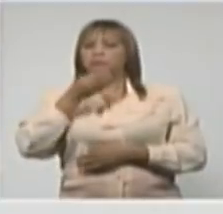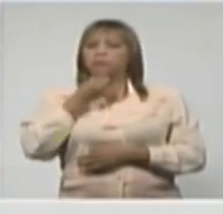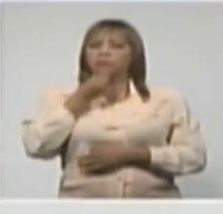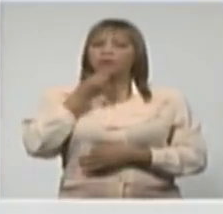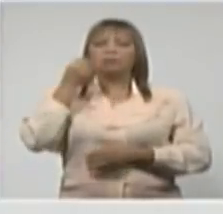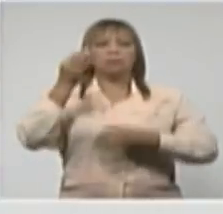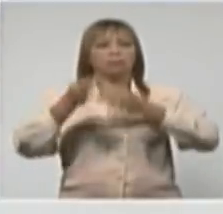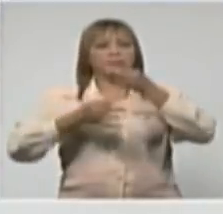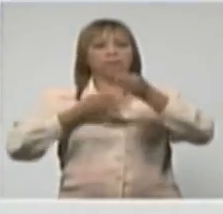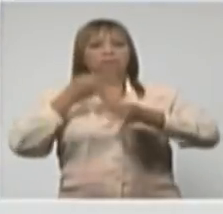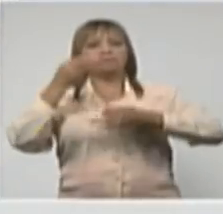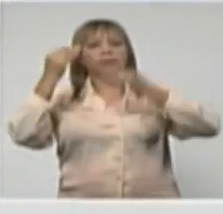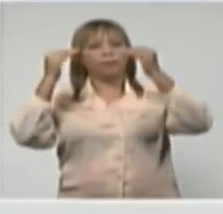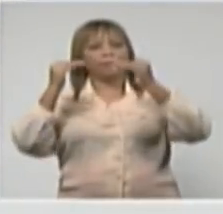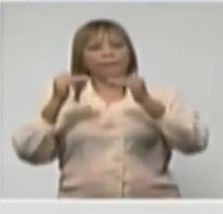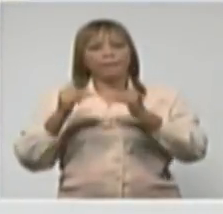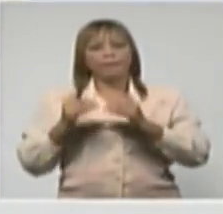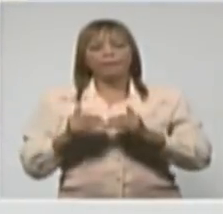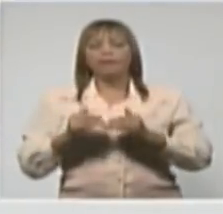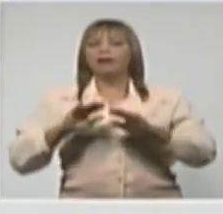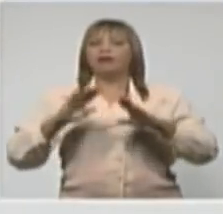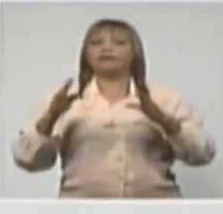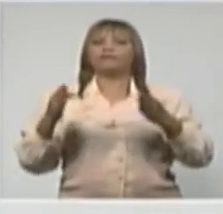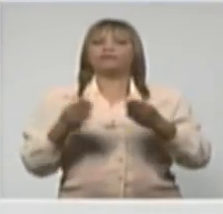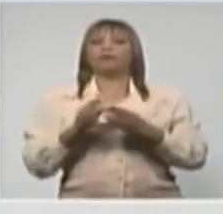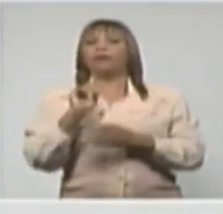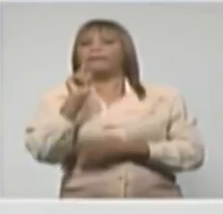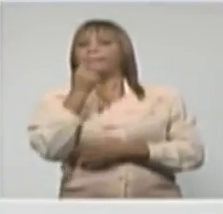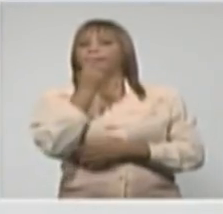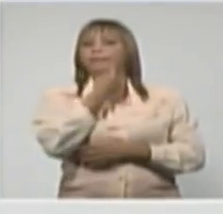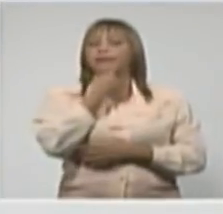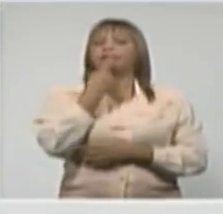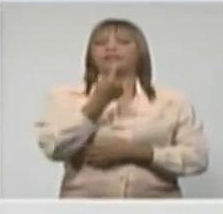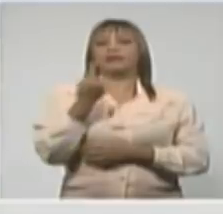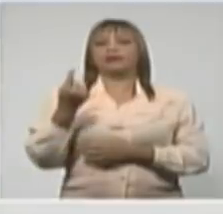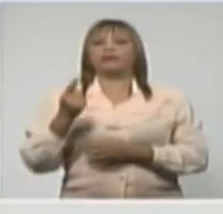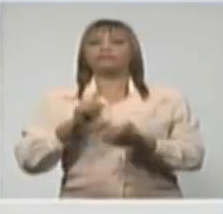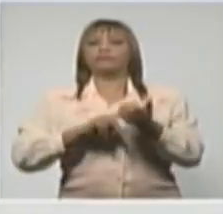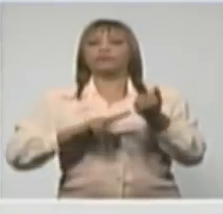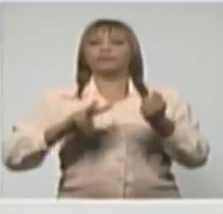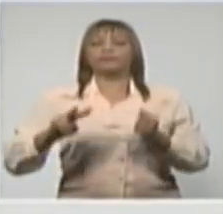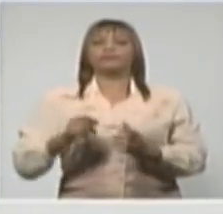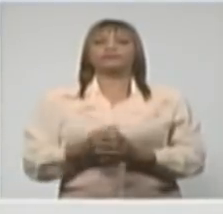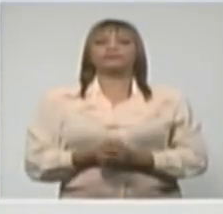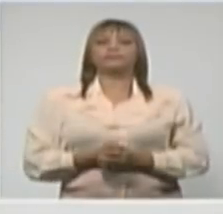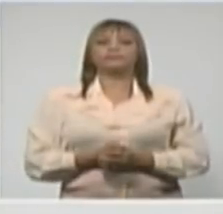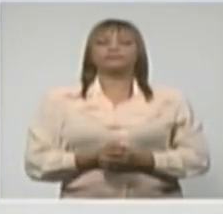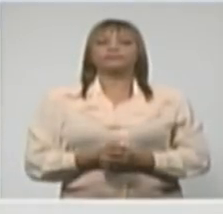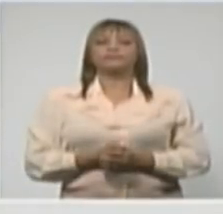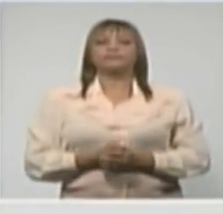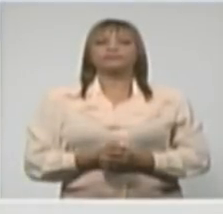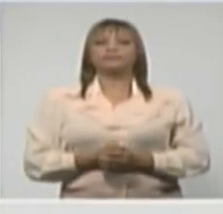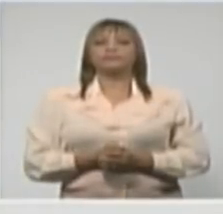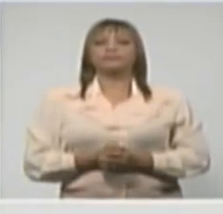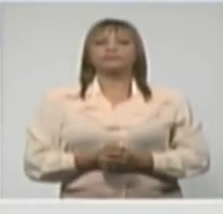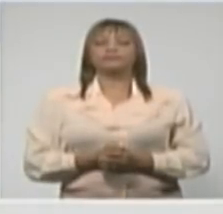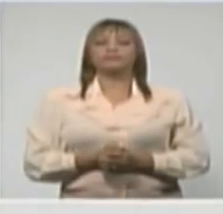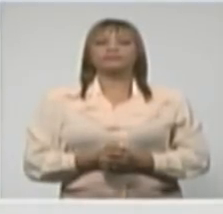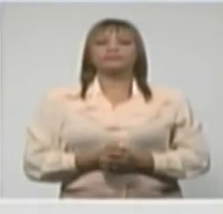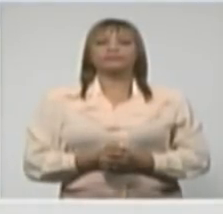el número de muestras que se ha procesado de cada uno de los territorios de nuestro país.